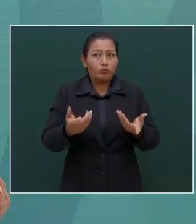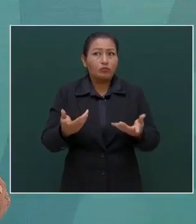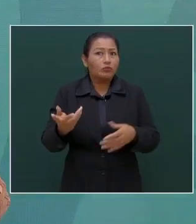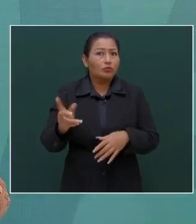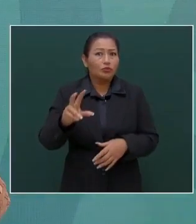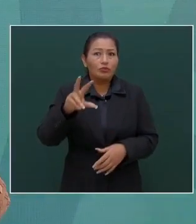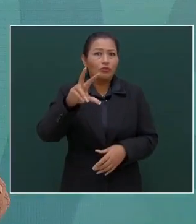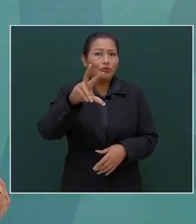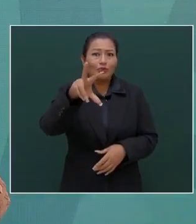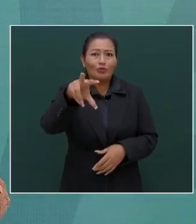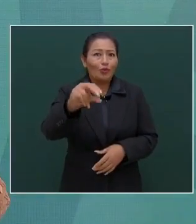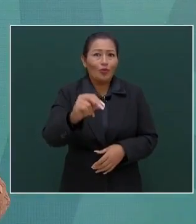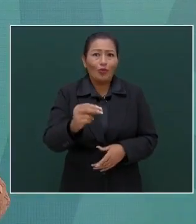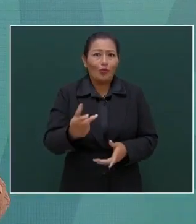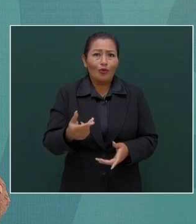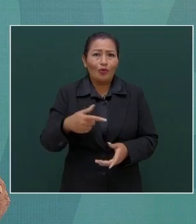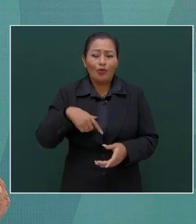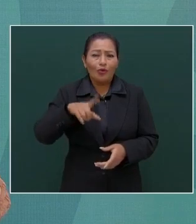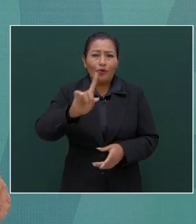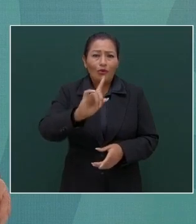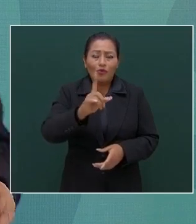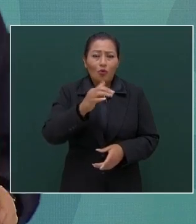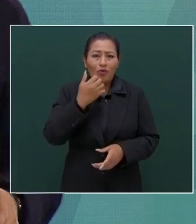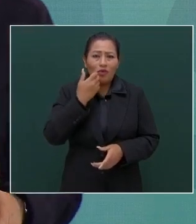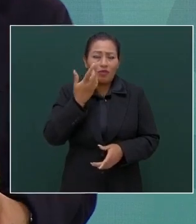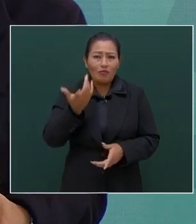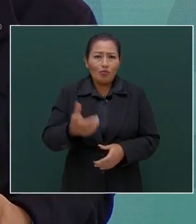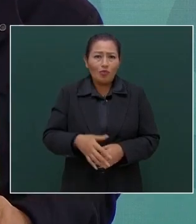No, nos interesa